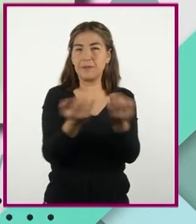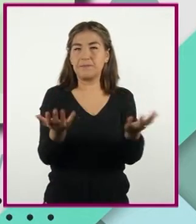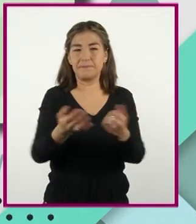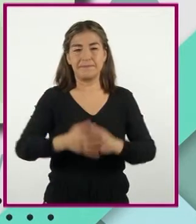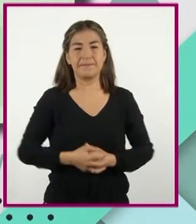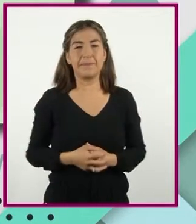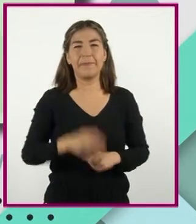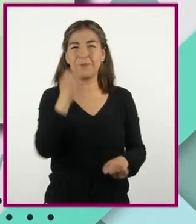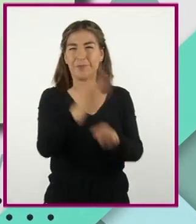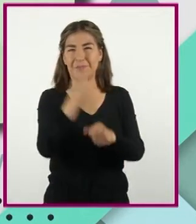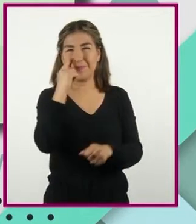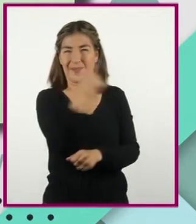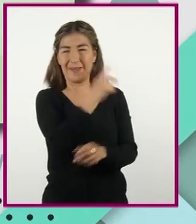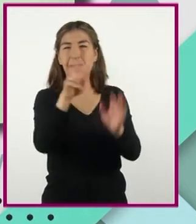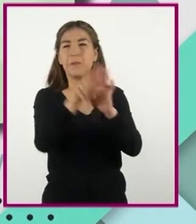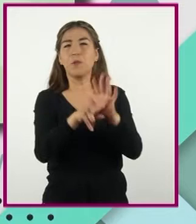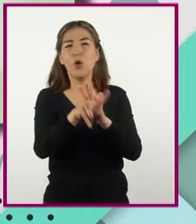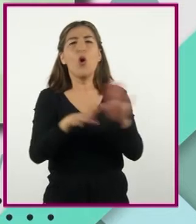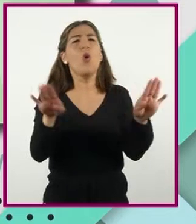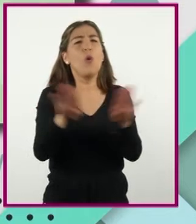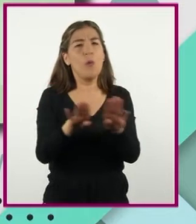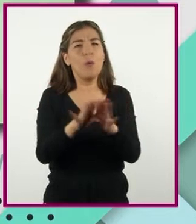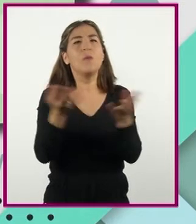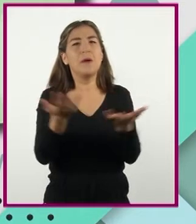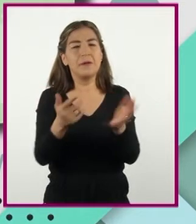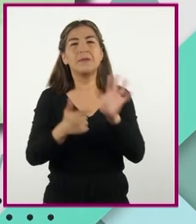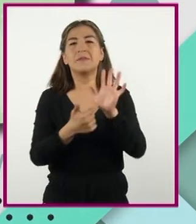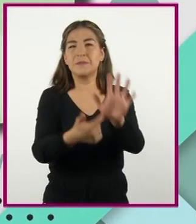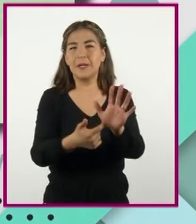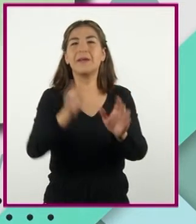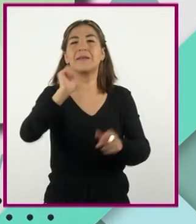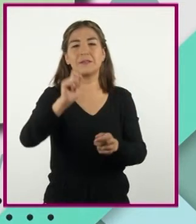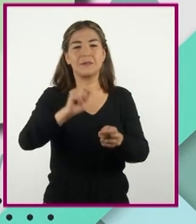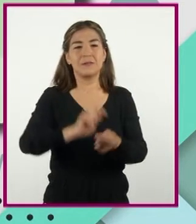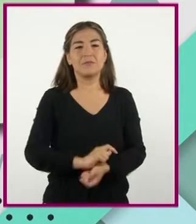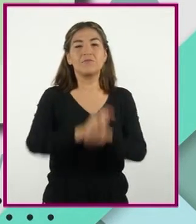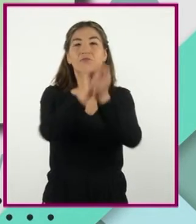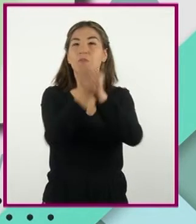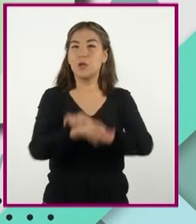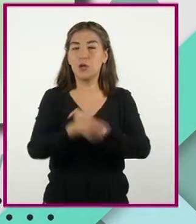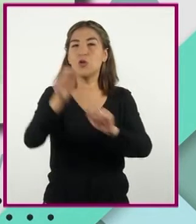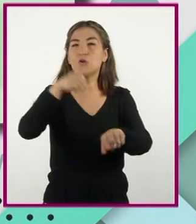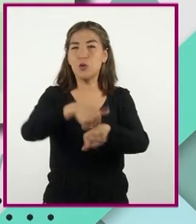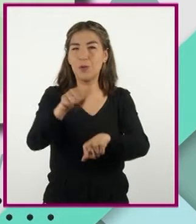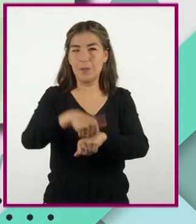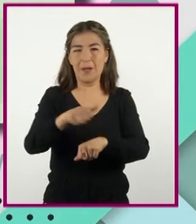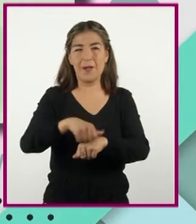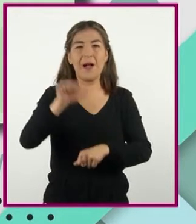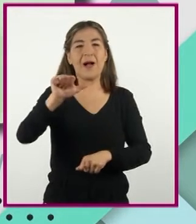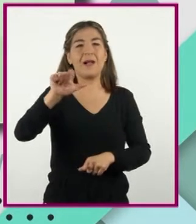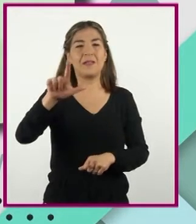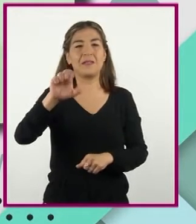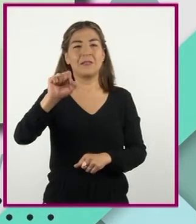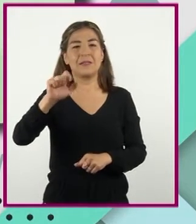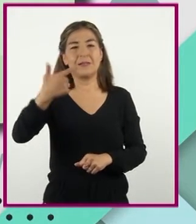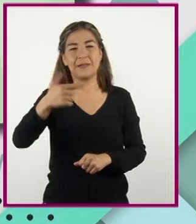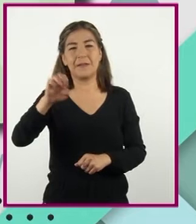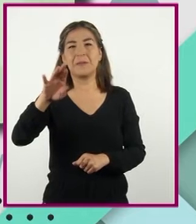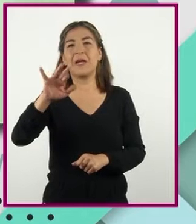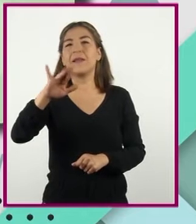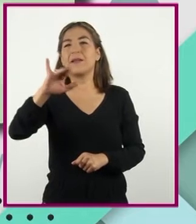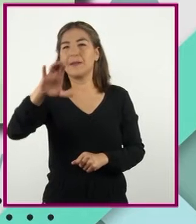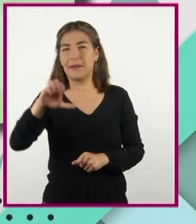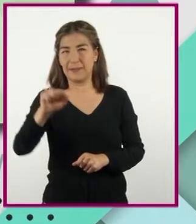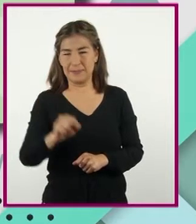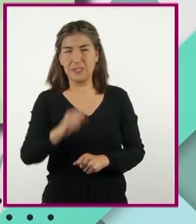En este video veremos cómo hacerlo a través de transformaciones algebraicas. Las transformaciones